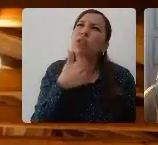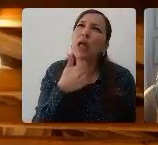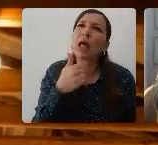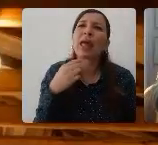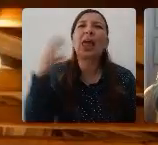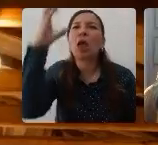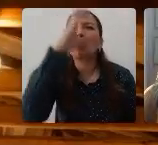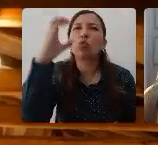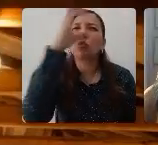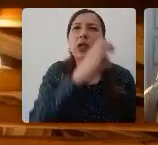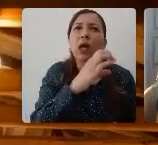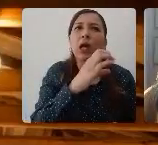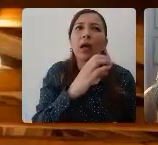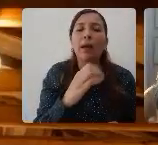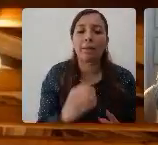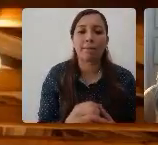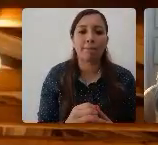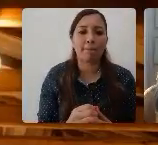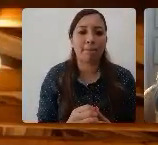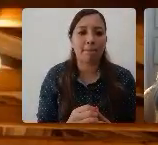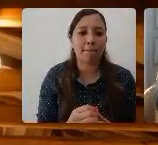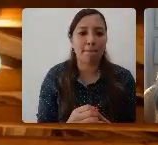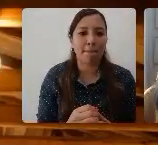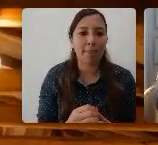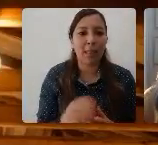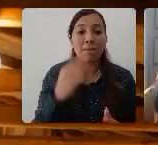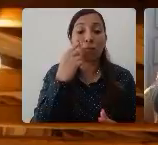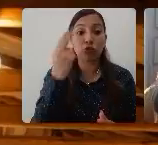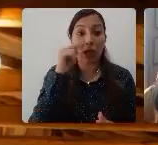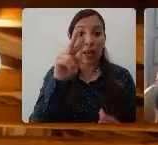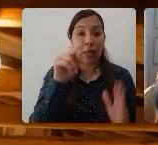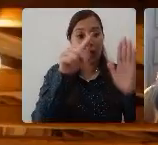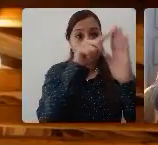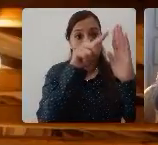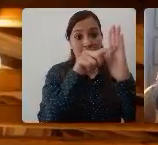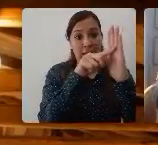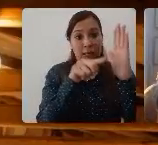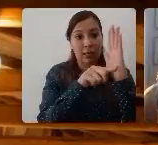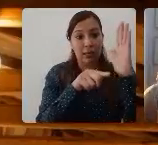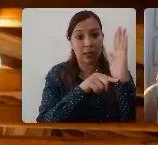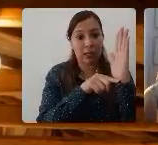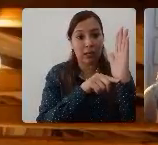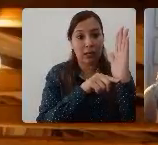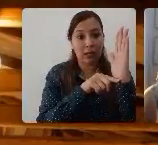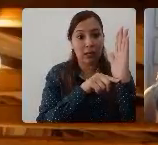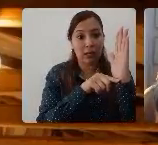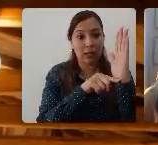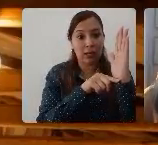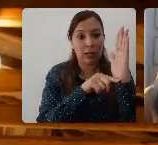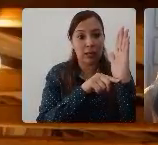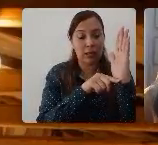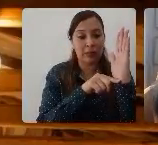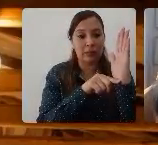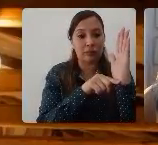este destino para ello seguiremos este índice primero vamos a conocer un poco vamos a recordar muchos aspectos de la